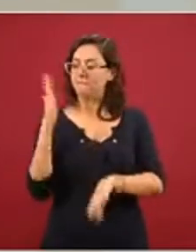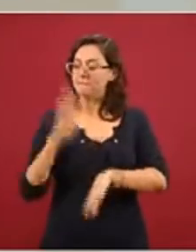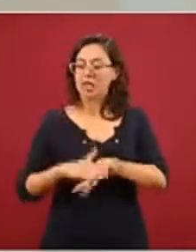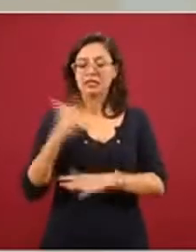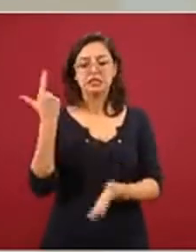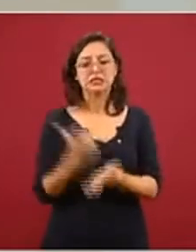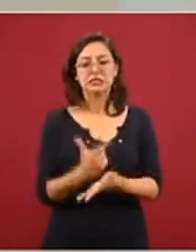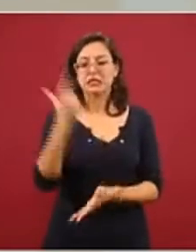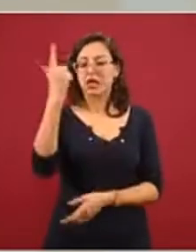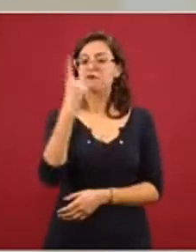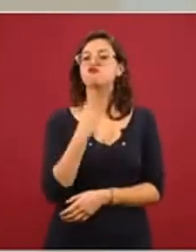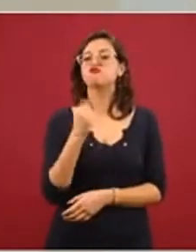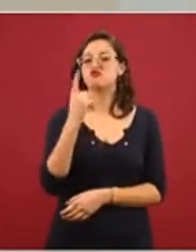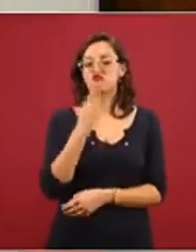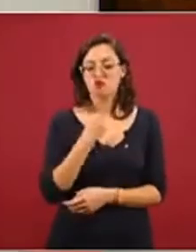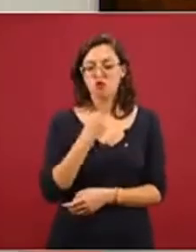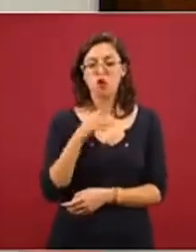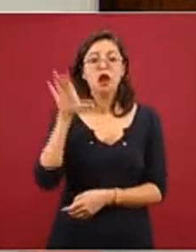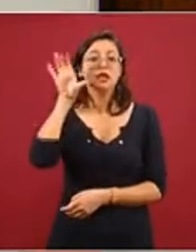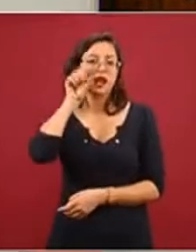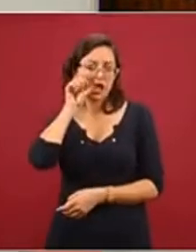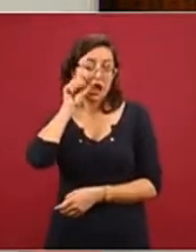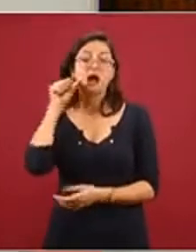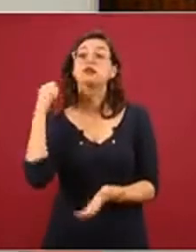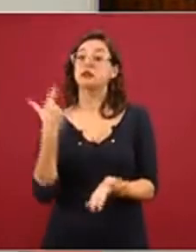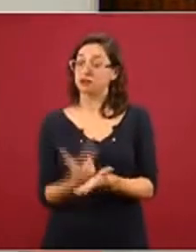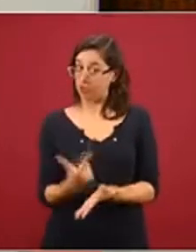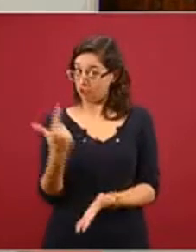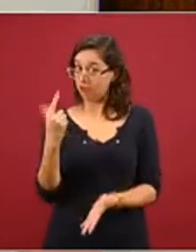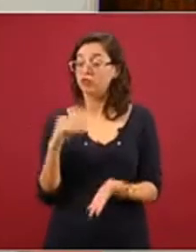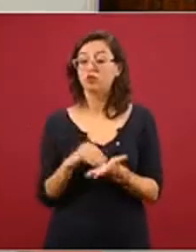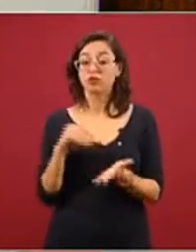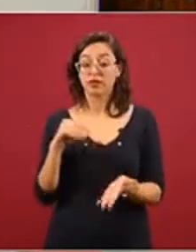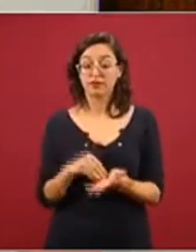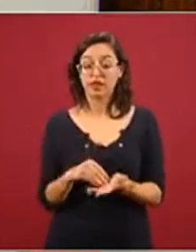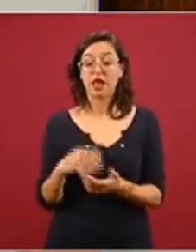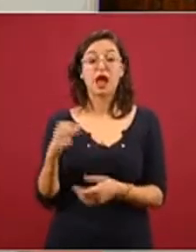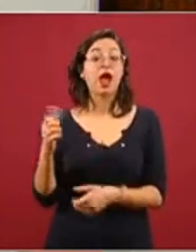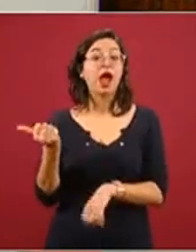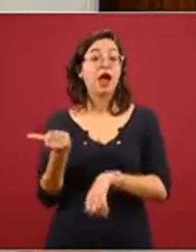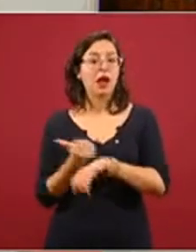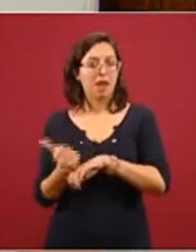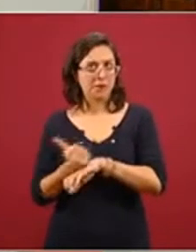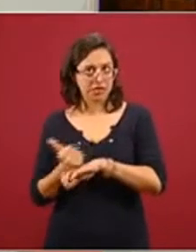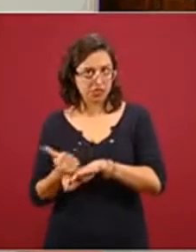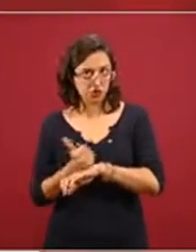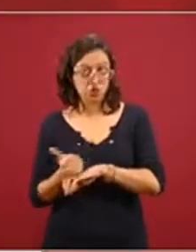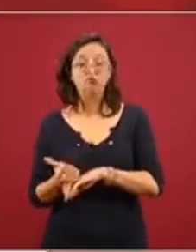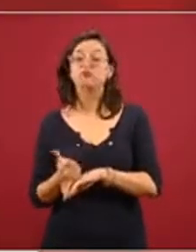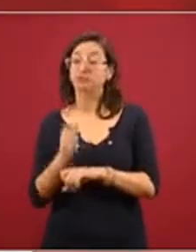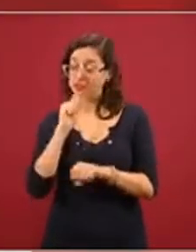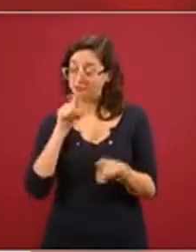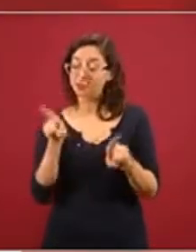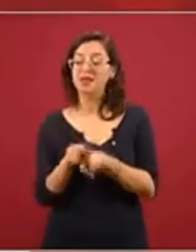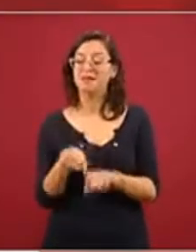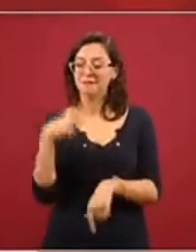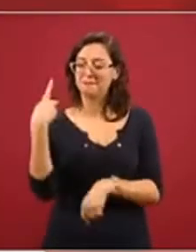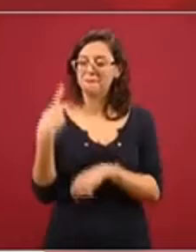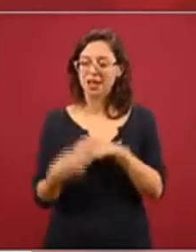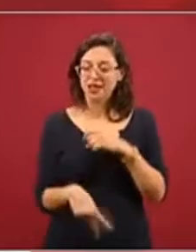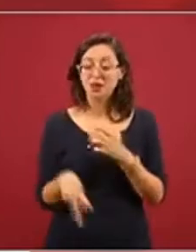rojo, riesgo muy alto en color naranja, riesgo alto en color amarillo y